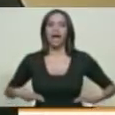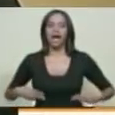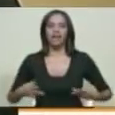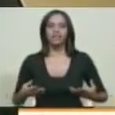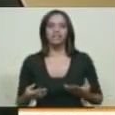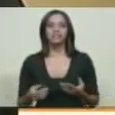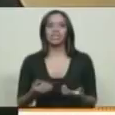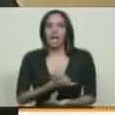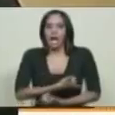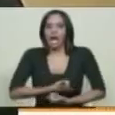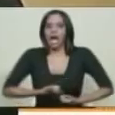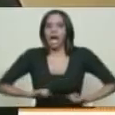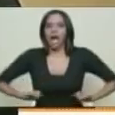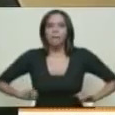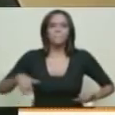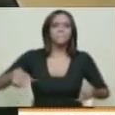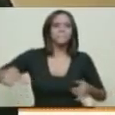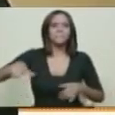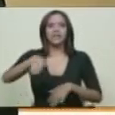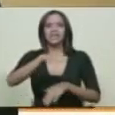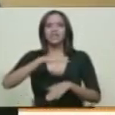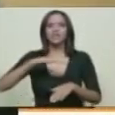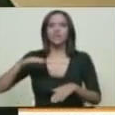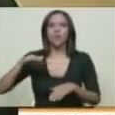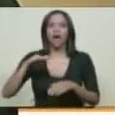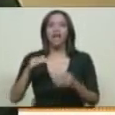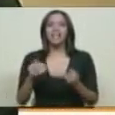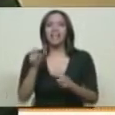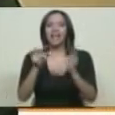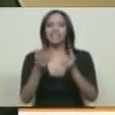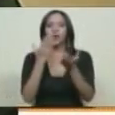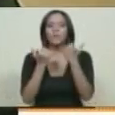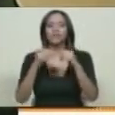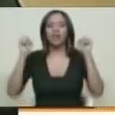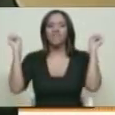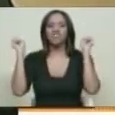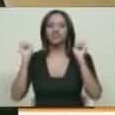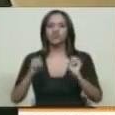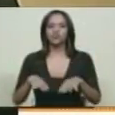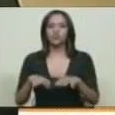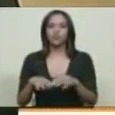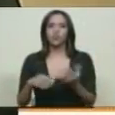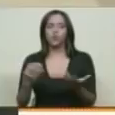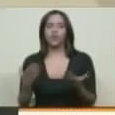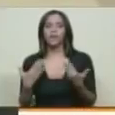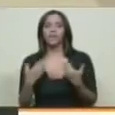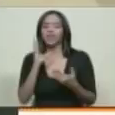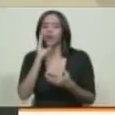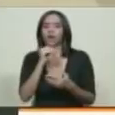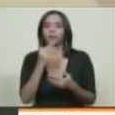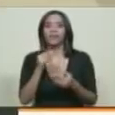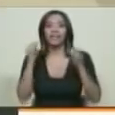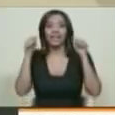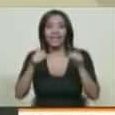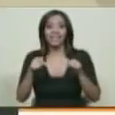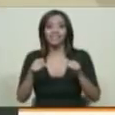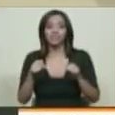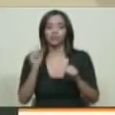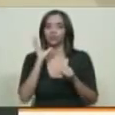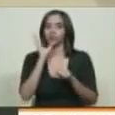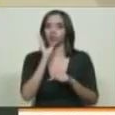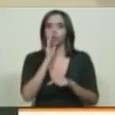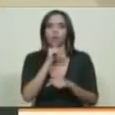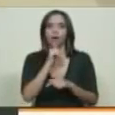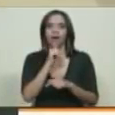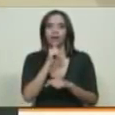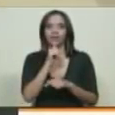hambruna generalizada, de gente comiendo las basuras de una manera compulsiva porque no tiene dónde comer, eso no lo hay. O